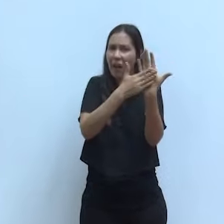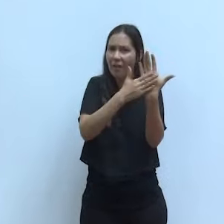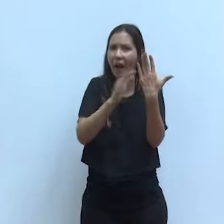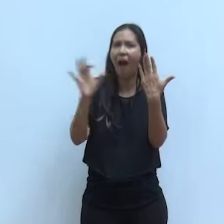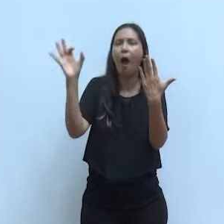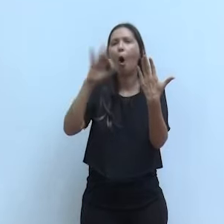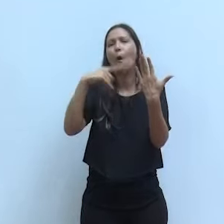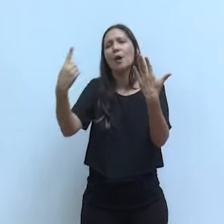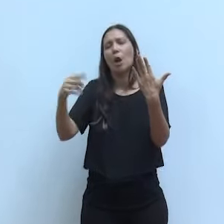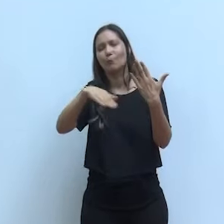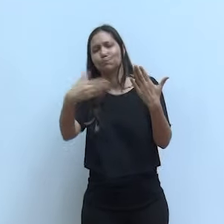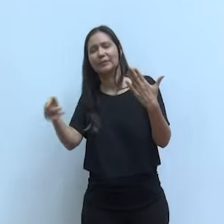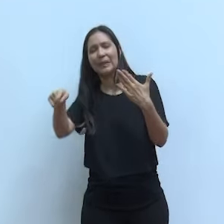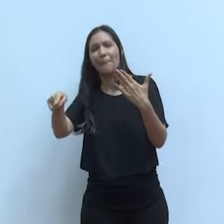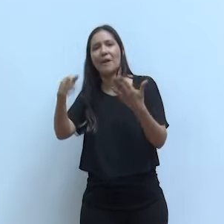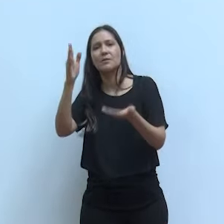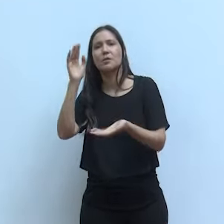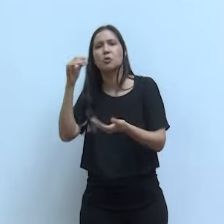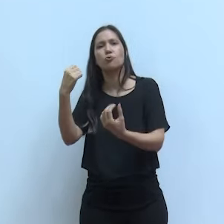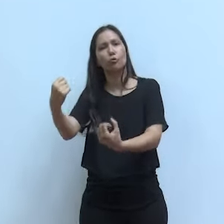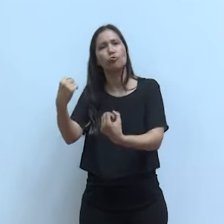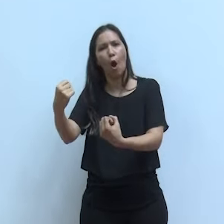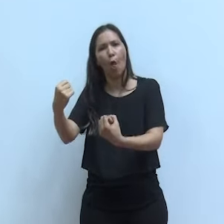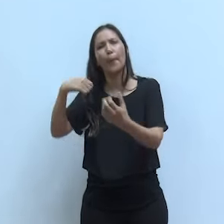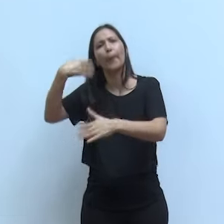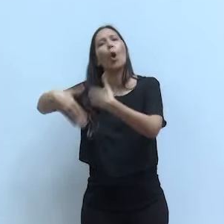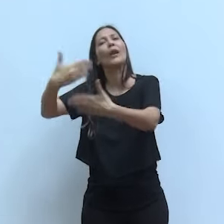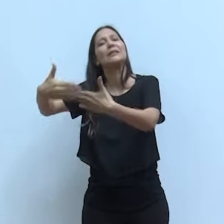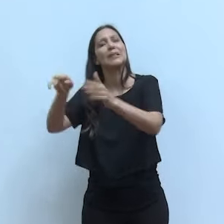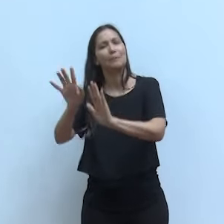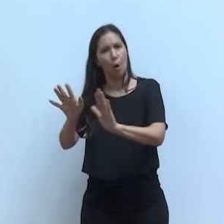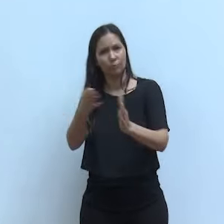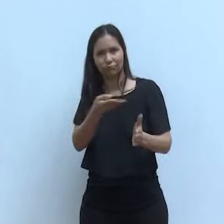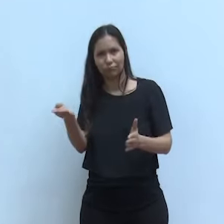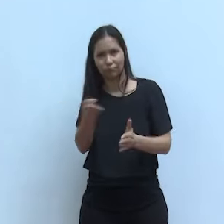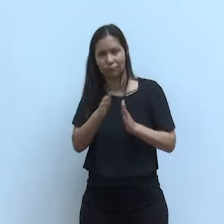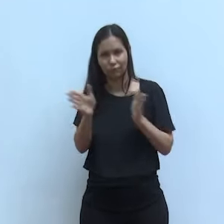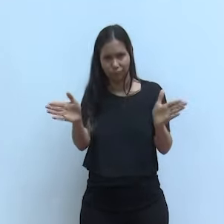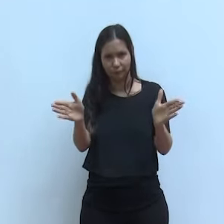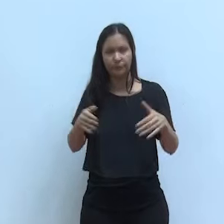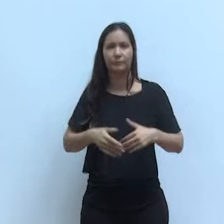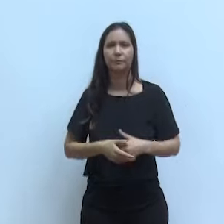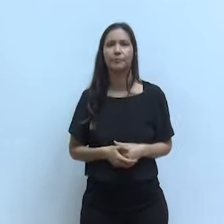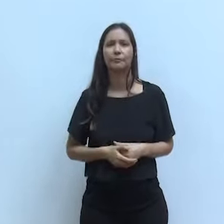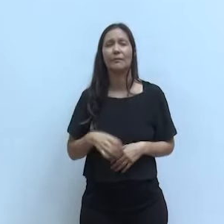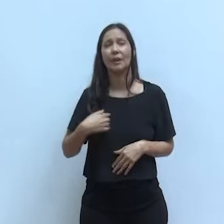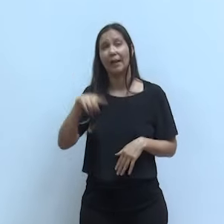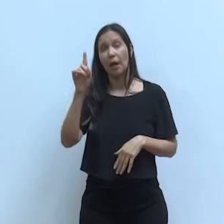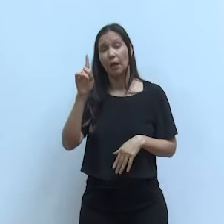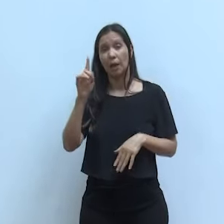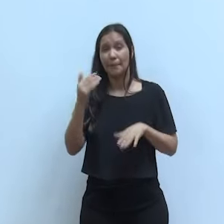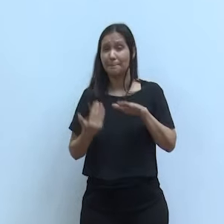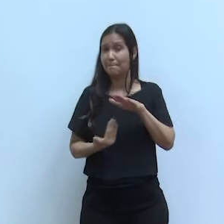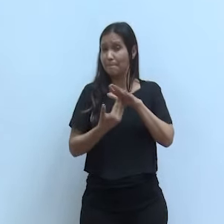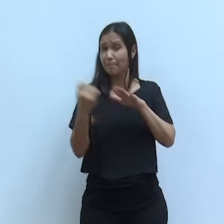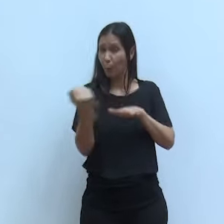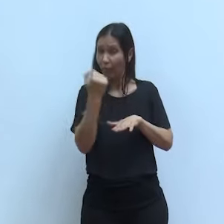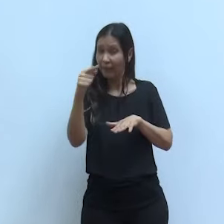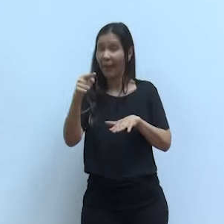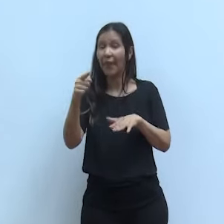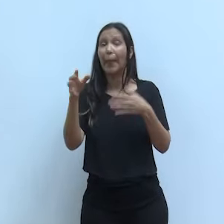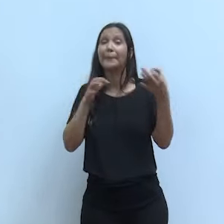de las cosas que también para destacar de los hallazgos de la investigación es que es mentira